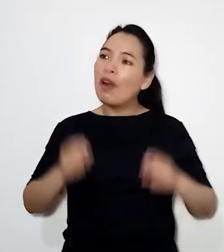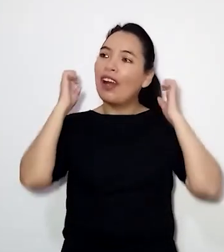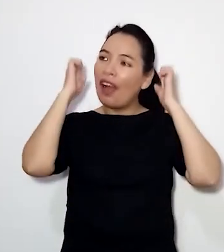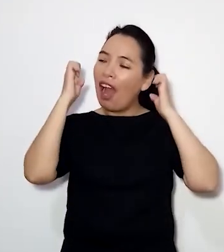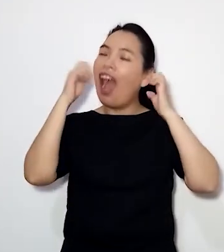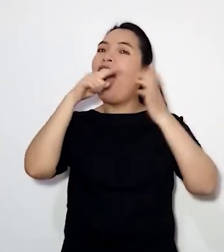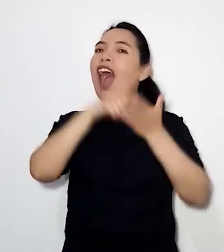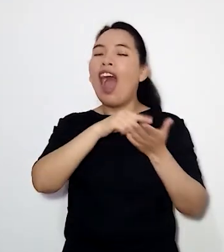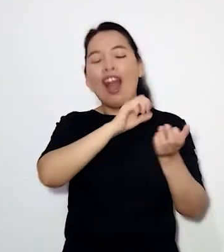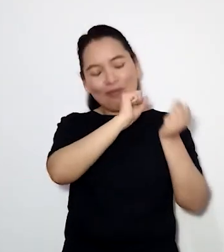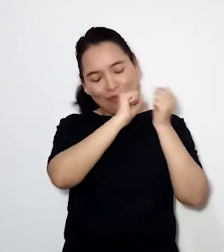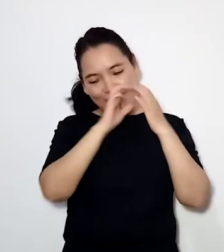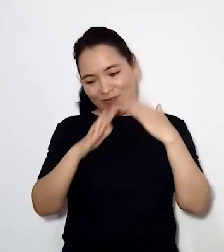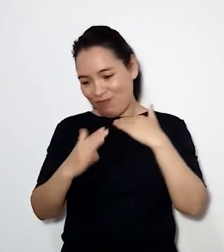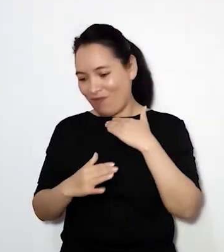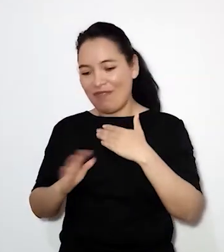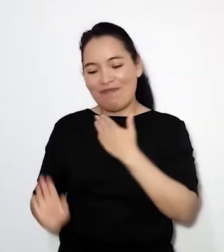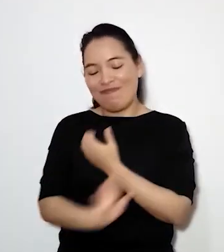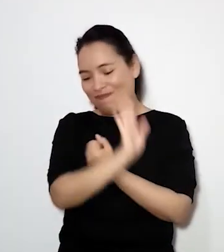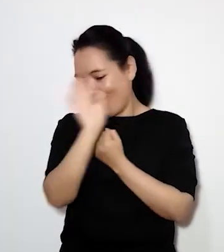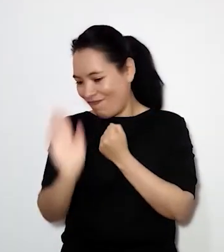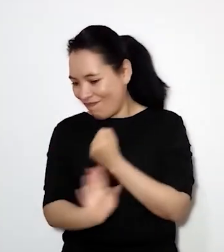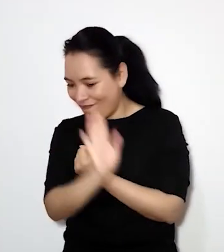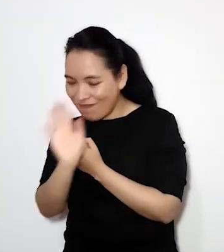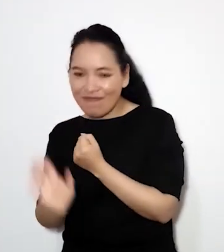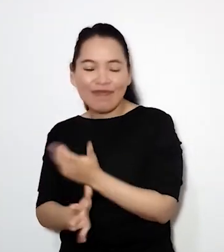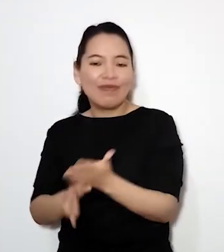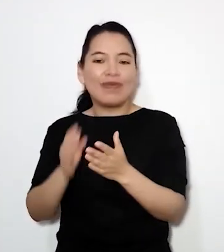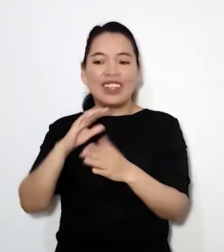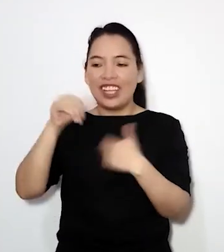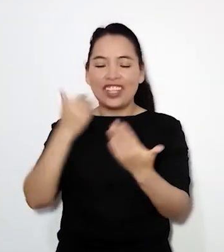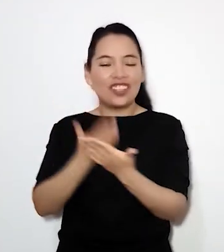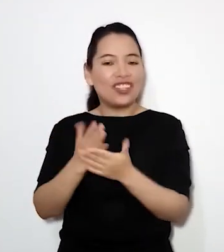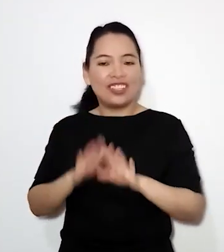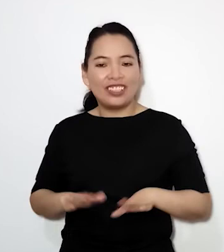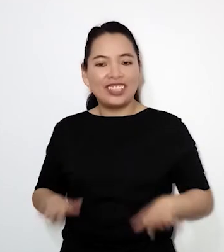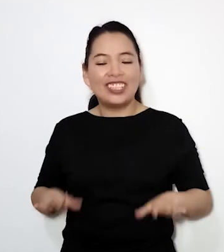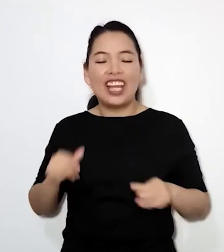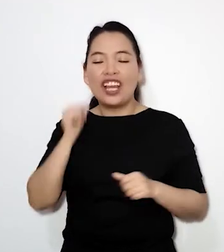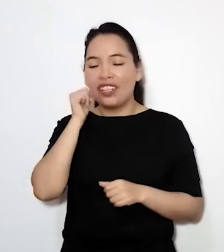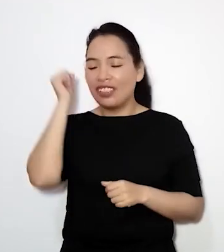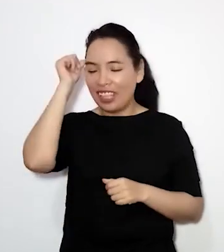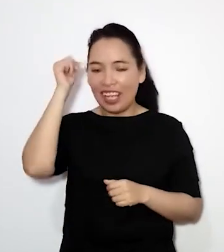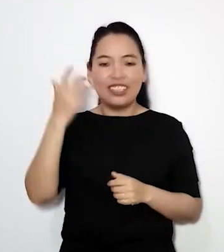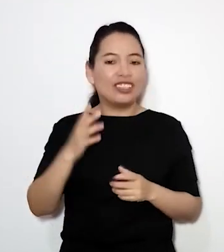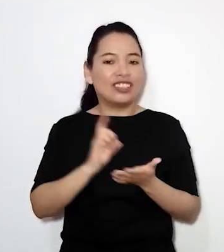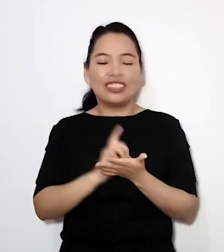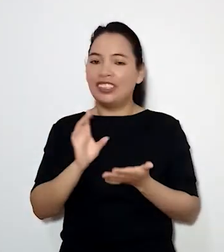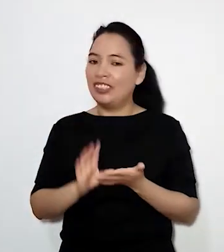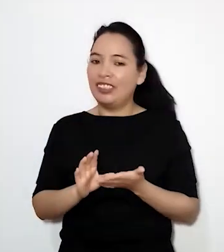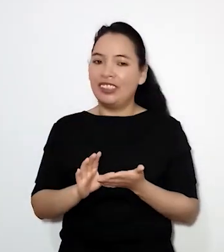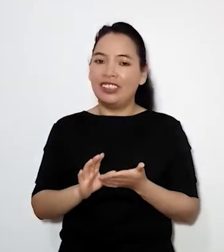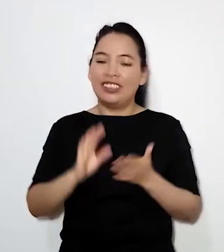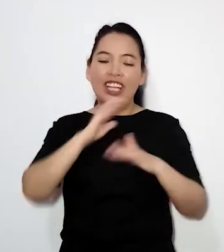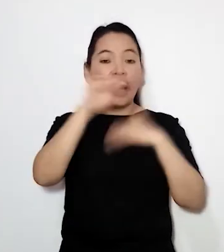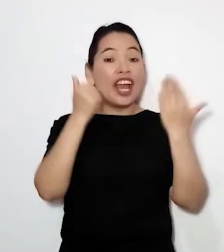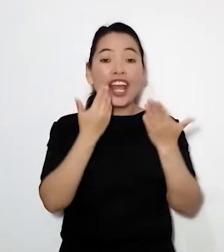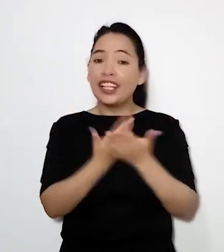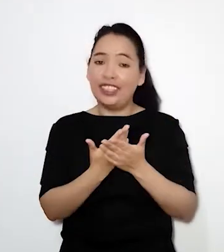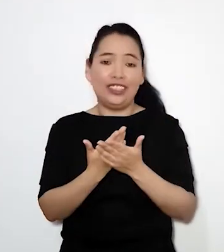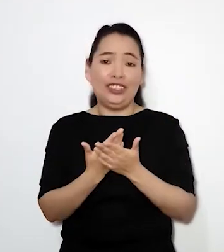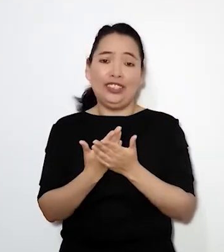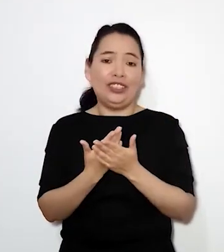defensa que incluyen a los niños y adultos con discapacidades en todas las fases de los planes. Entonces, para dar una